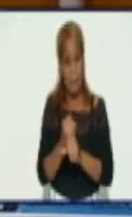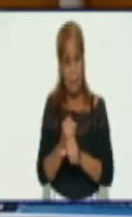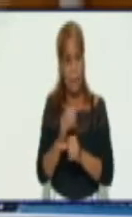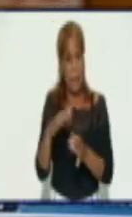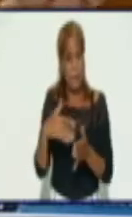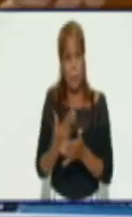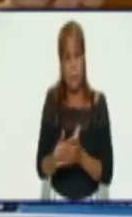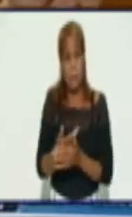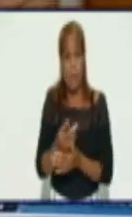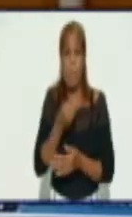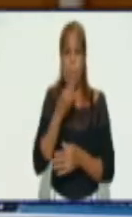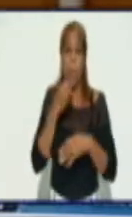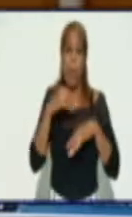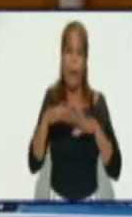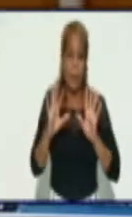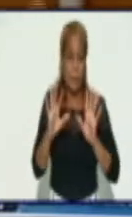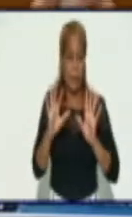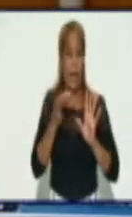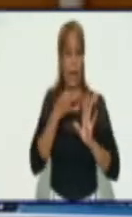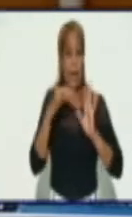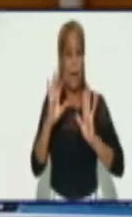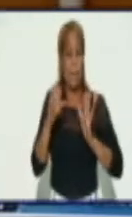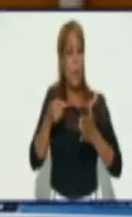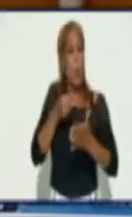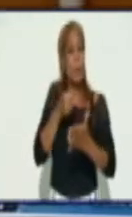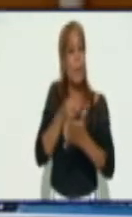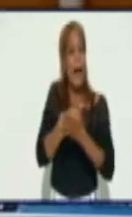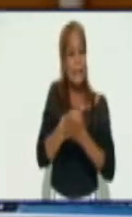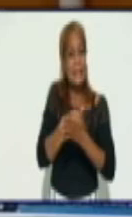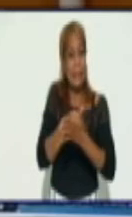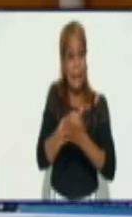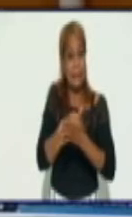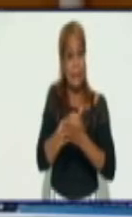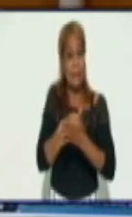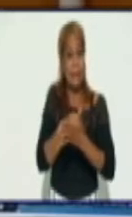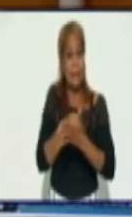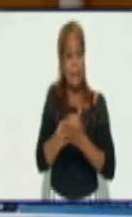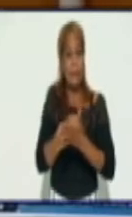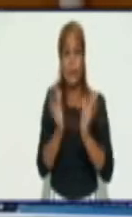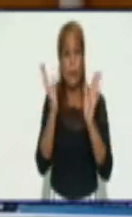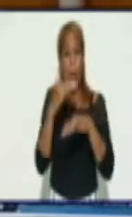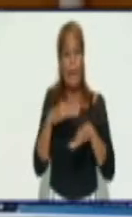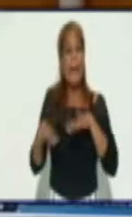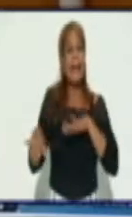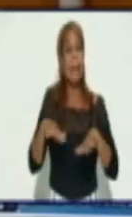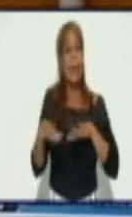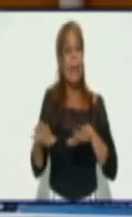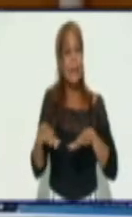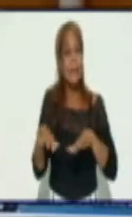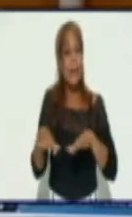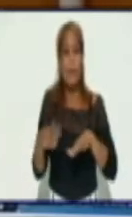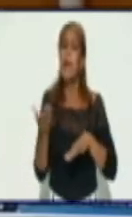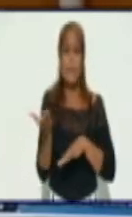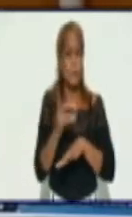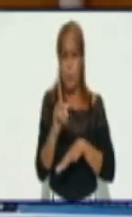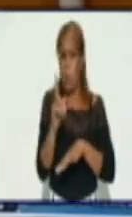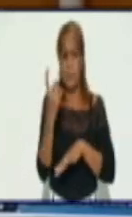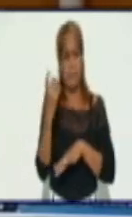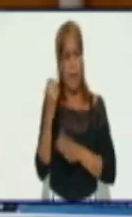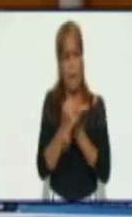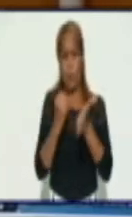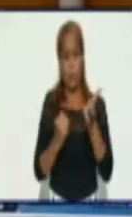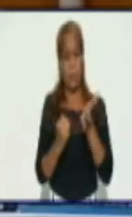extraordinario puede ocurrir un accidente y discusión en que moverse para preverlo todo lo demás hay que consultarlo siempre consultarlos parando